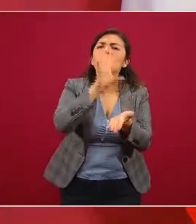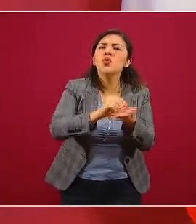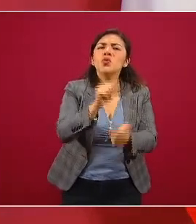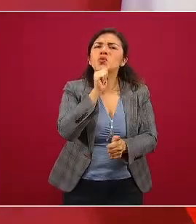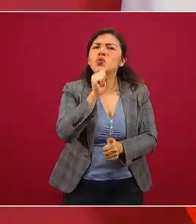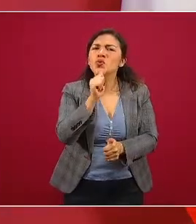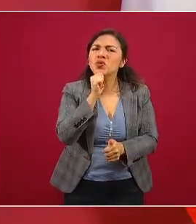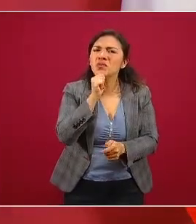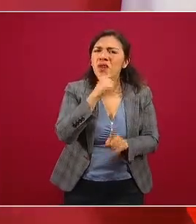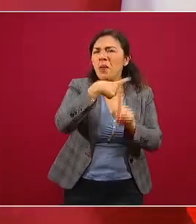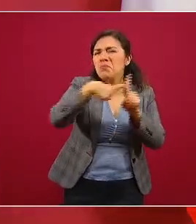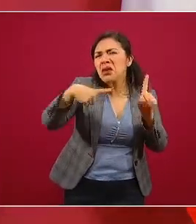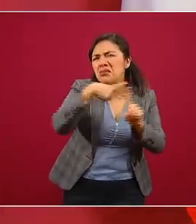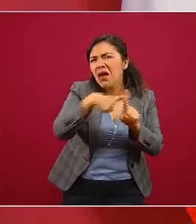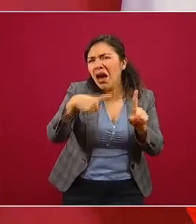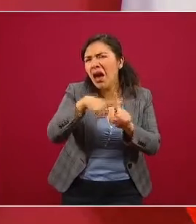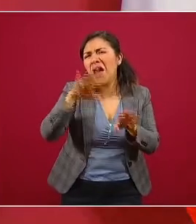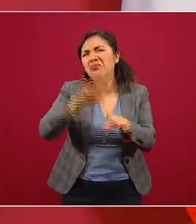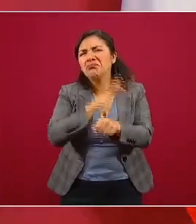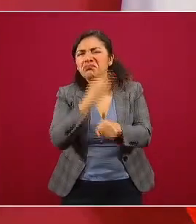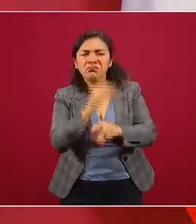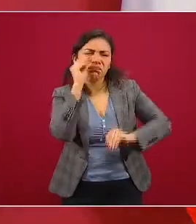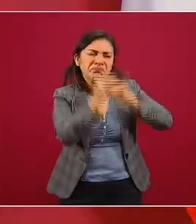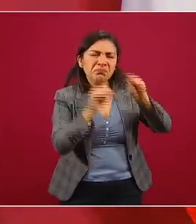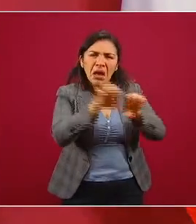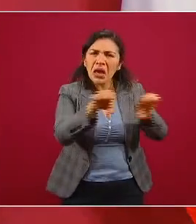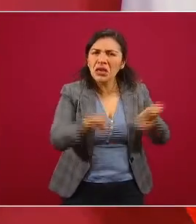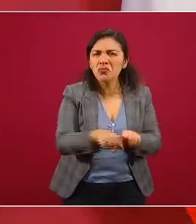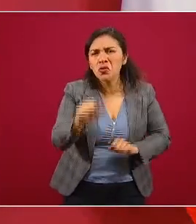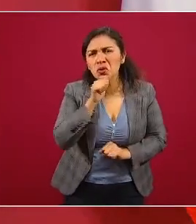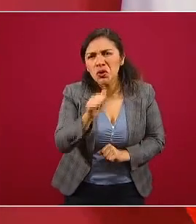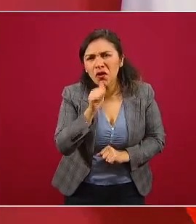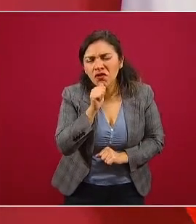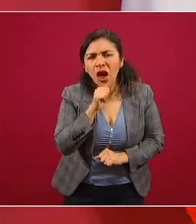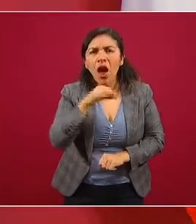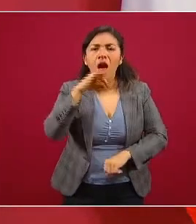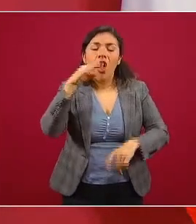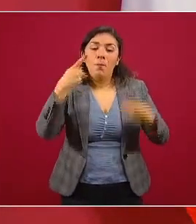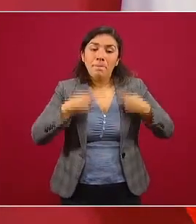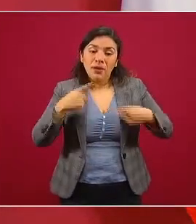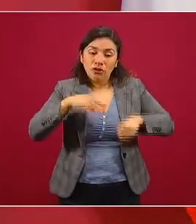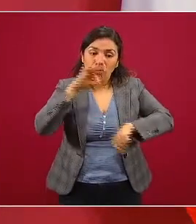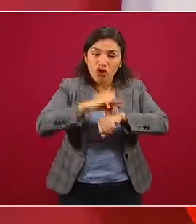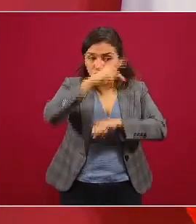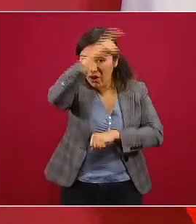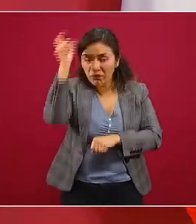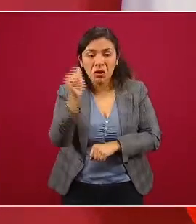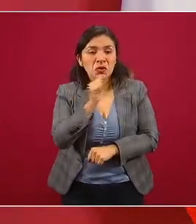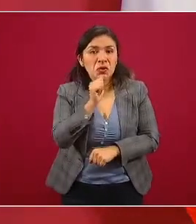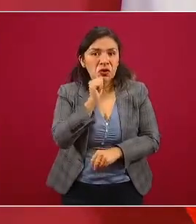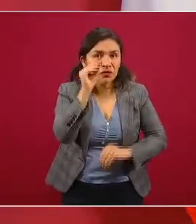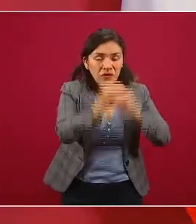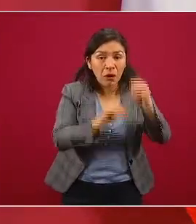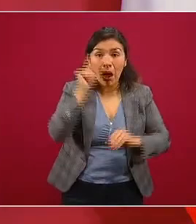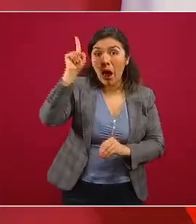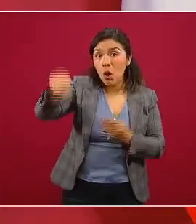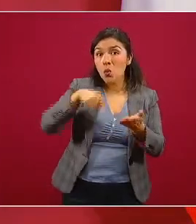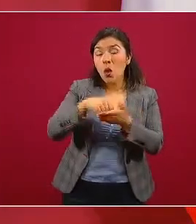inconclusos, que no estaban equipados, que no tenían personal. En el caso de